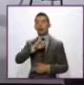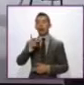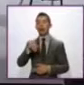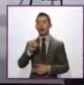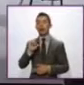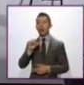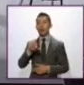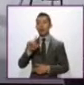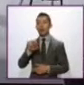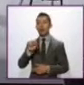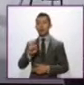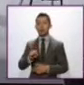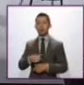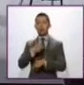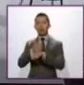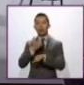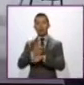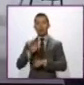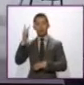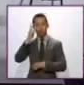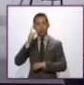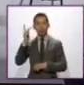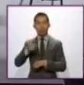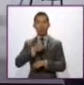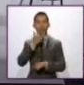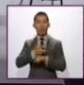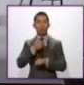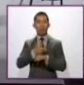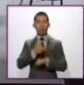número 7. Mauricio, número 8.